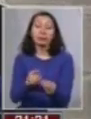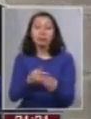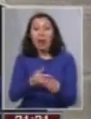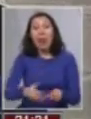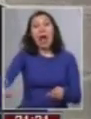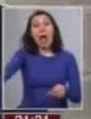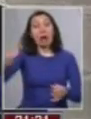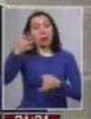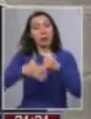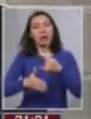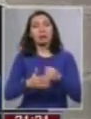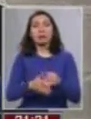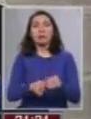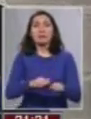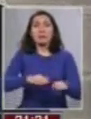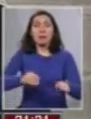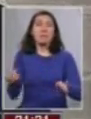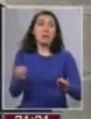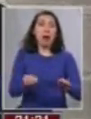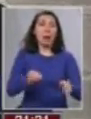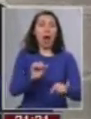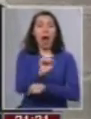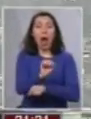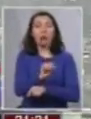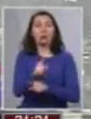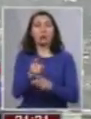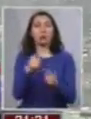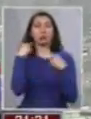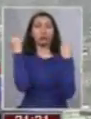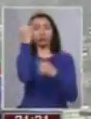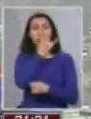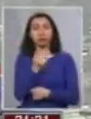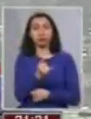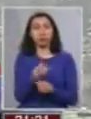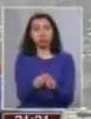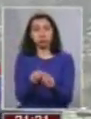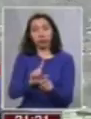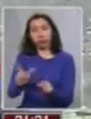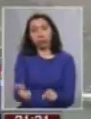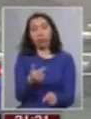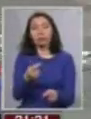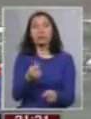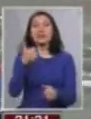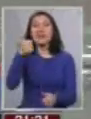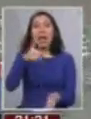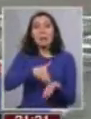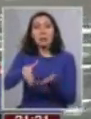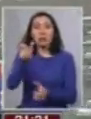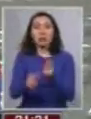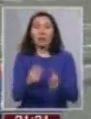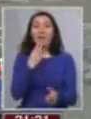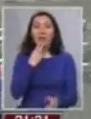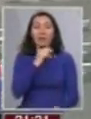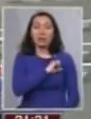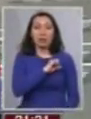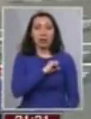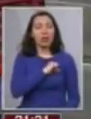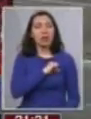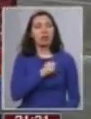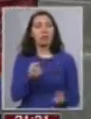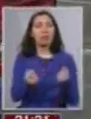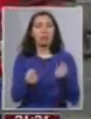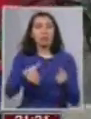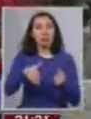largo plazo va a aumentar el parque automotriz, la contaminación y la congestión. Santiago tiene más de 6 millones de habitantes y un transporte público